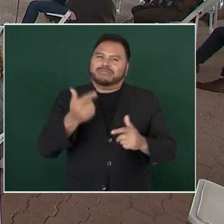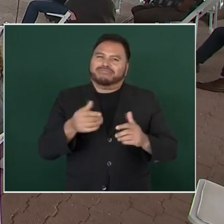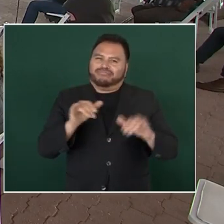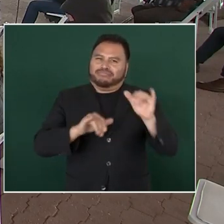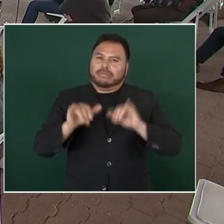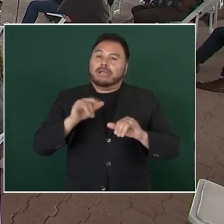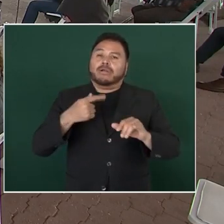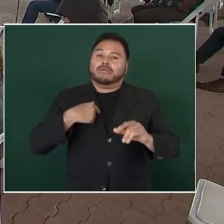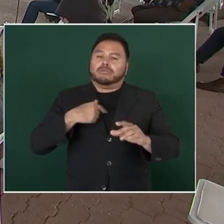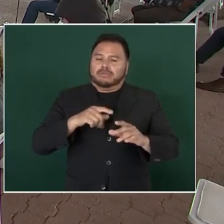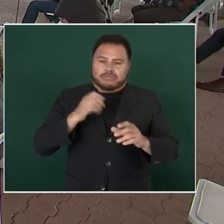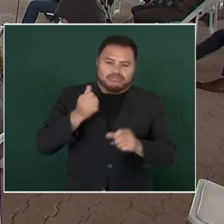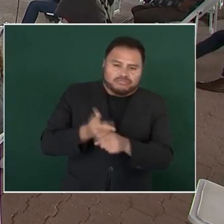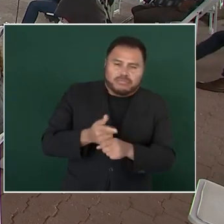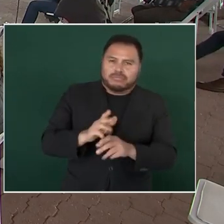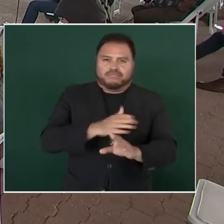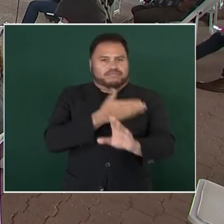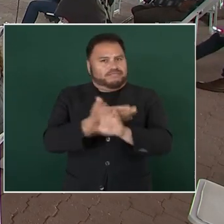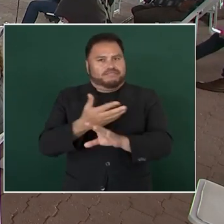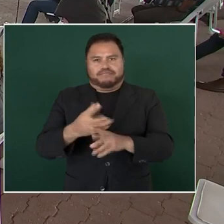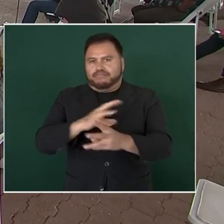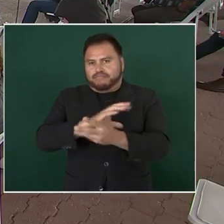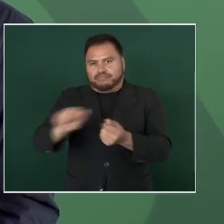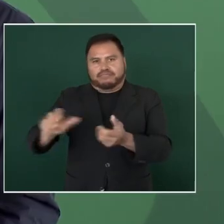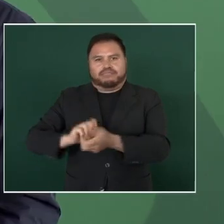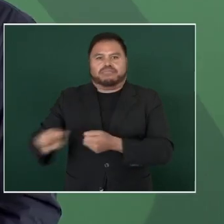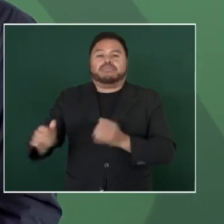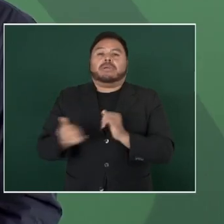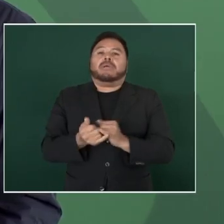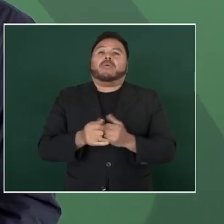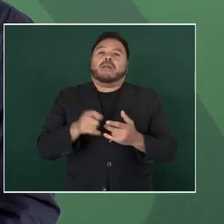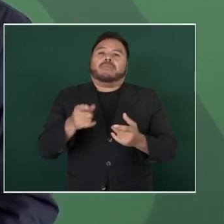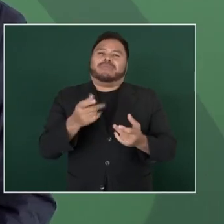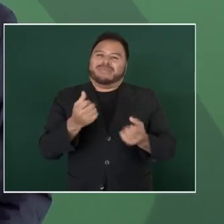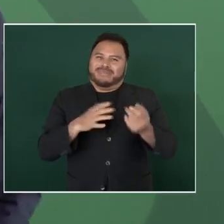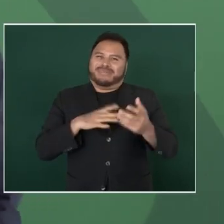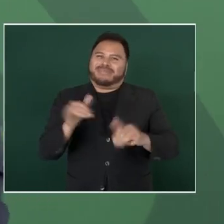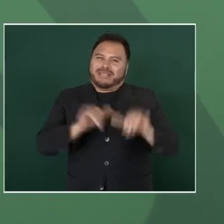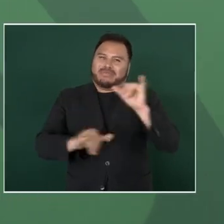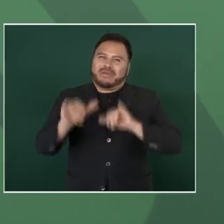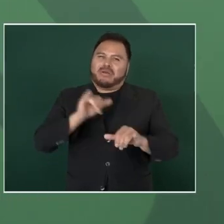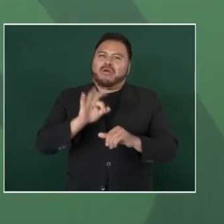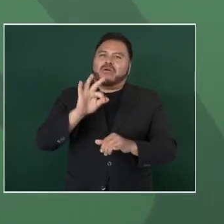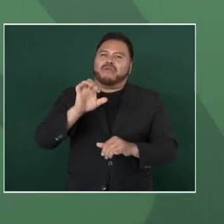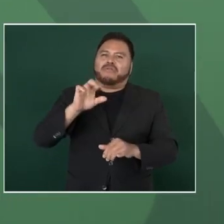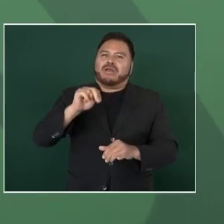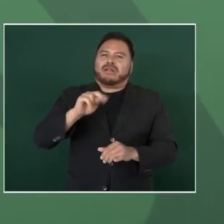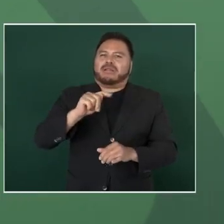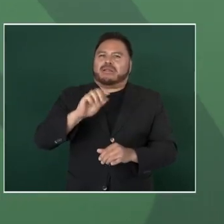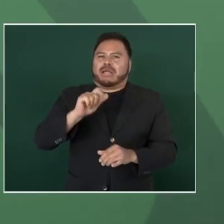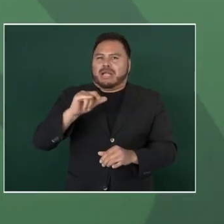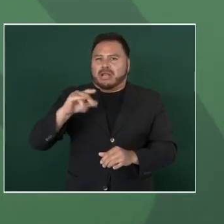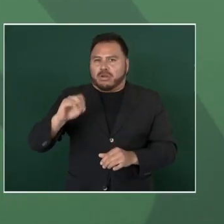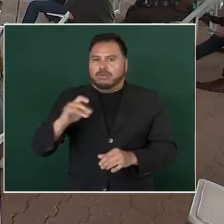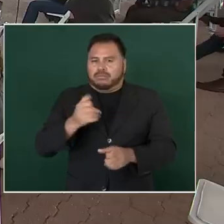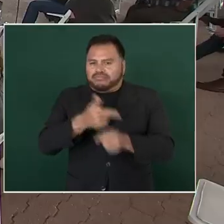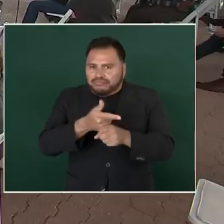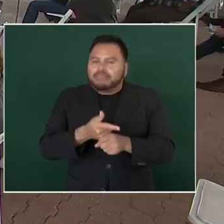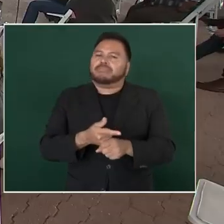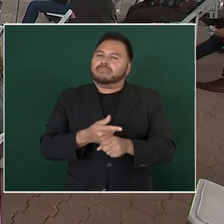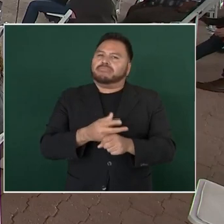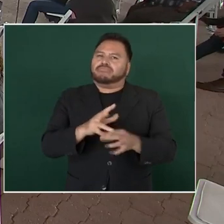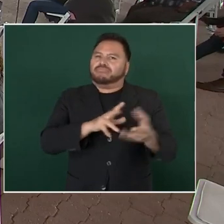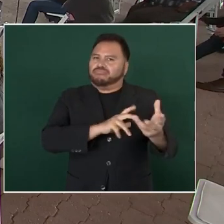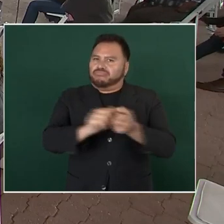destruyendo de fentanilo, de químicos. Él tiene más información sobre este